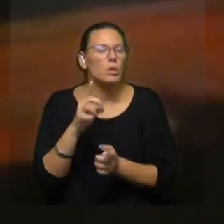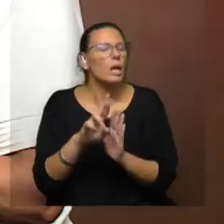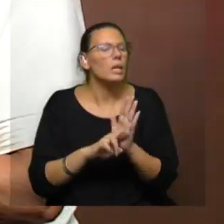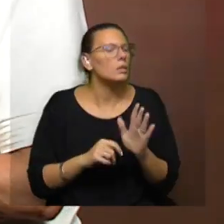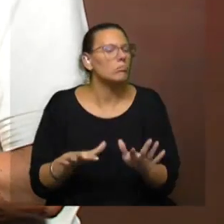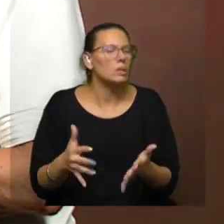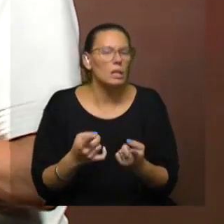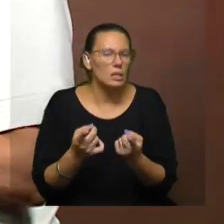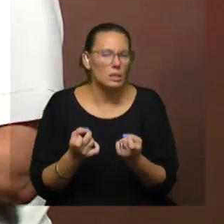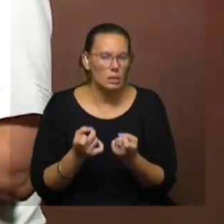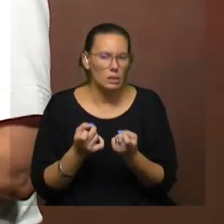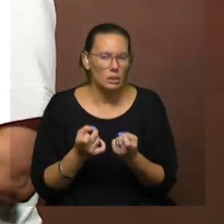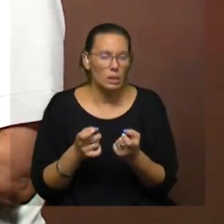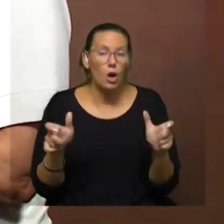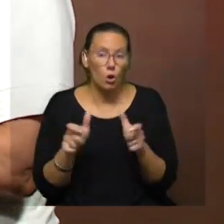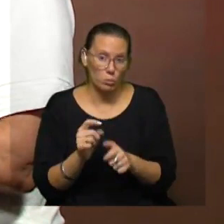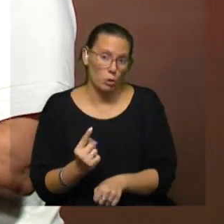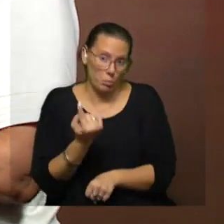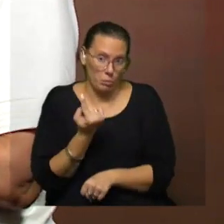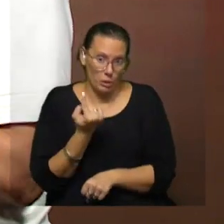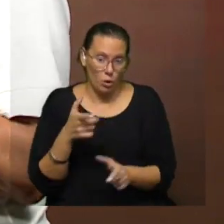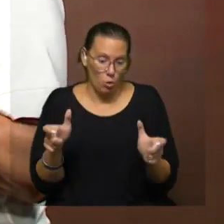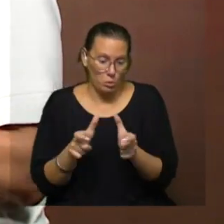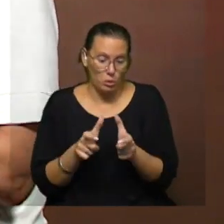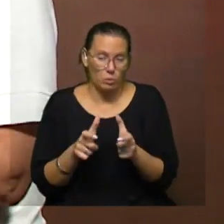Bueno, la existencia de una comisión, en principio,